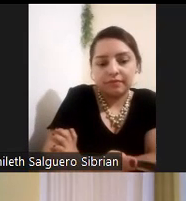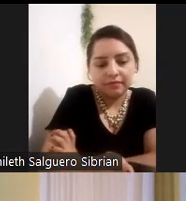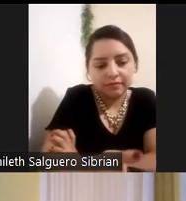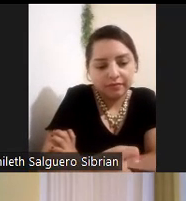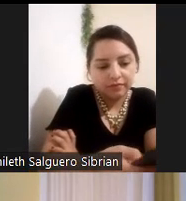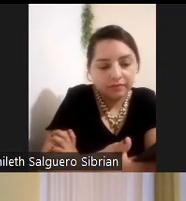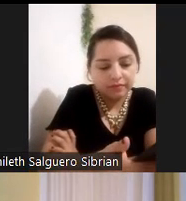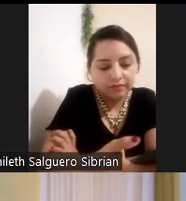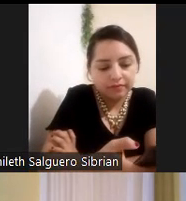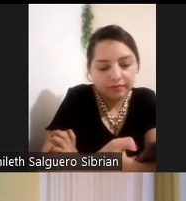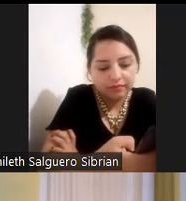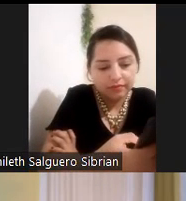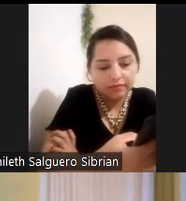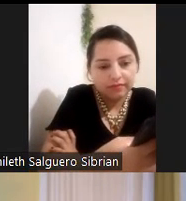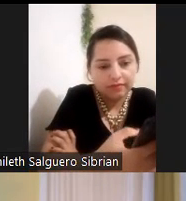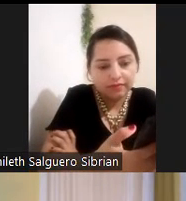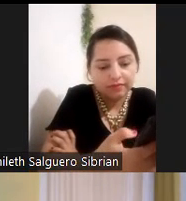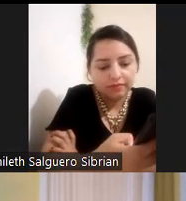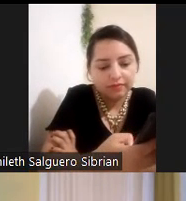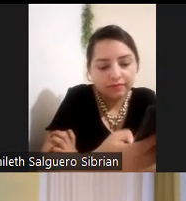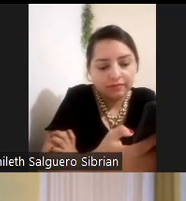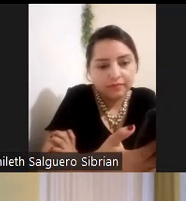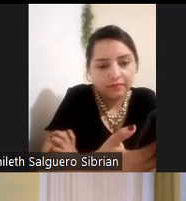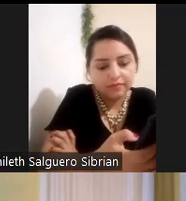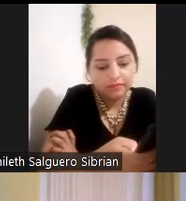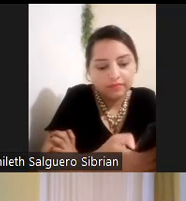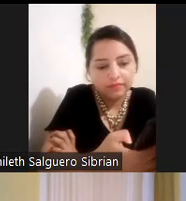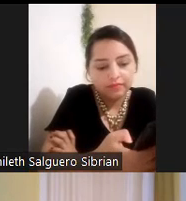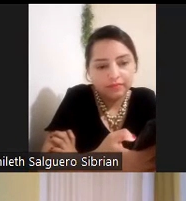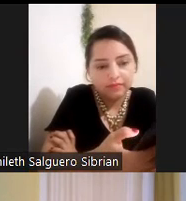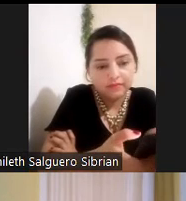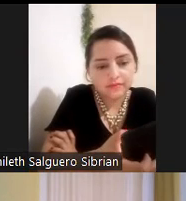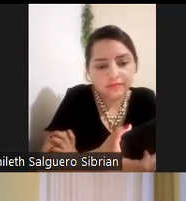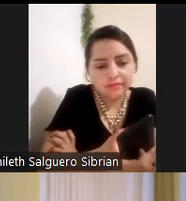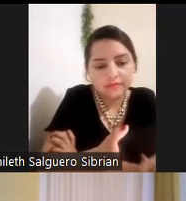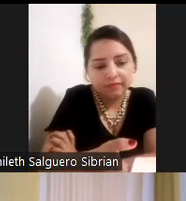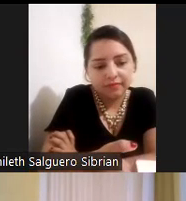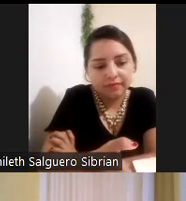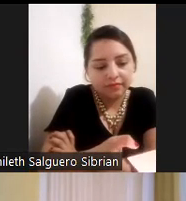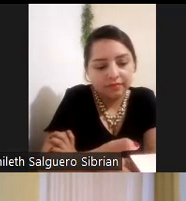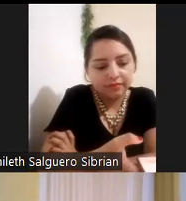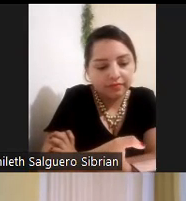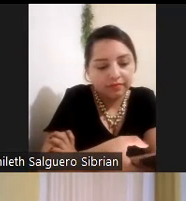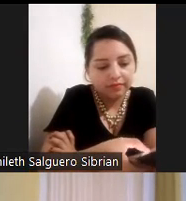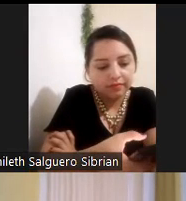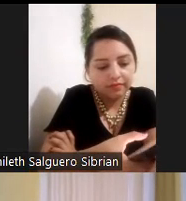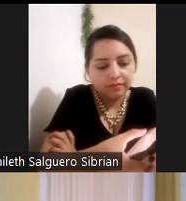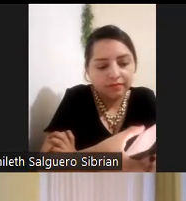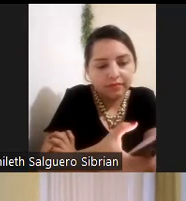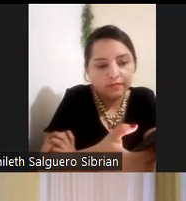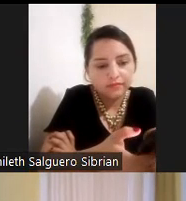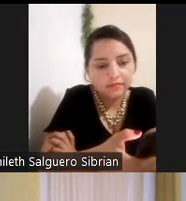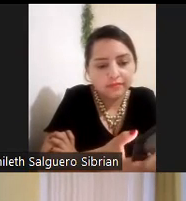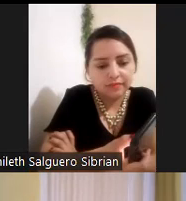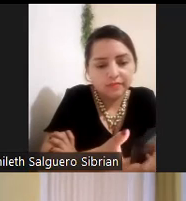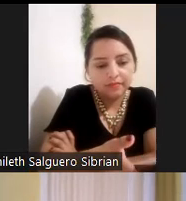correo electrónico Y usted le mandó la misma publicidad al correo electrónico el cliente sea como sea de alguna de las dos formas lo va a ver